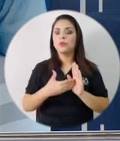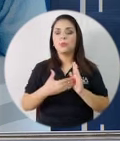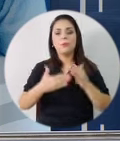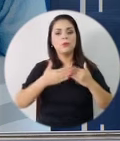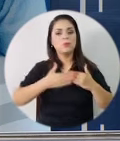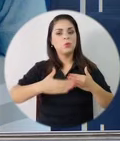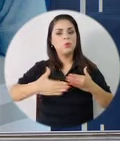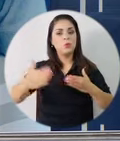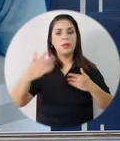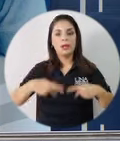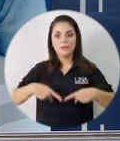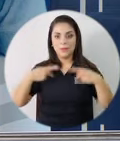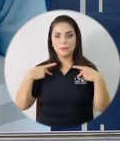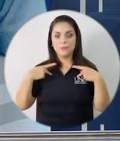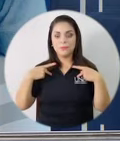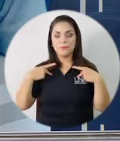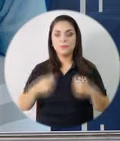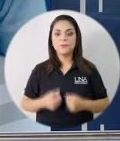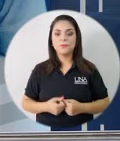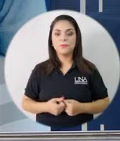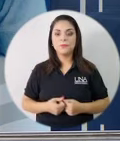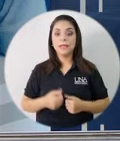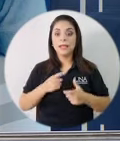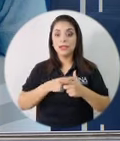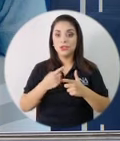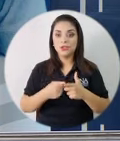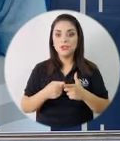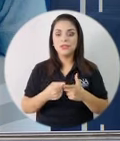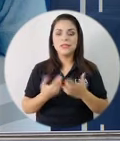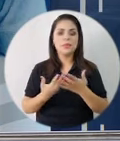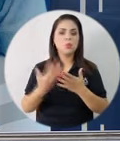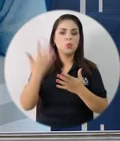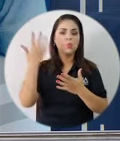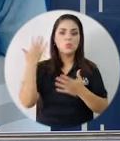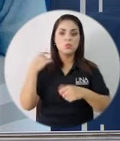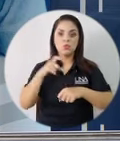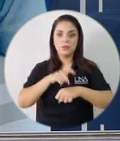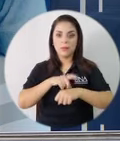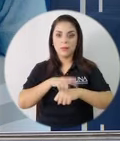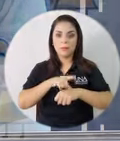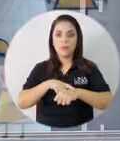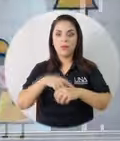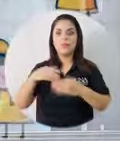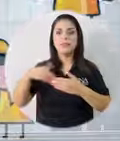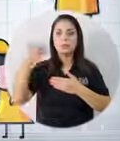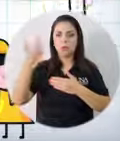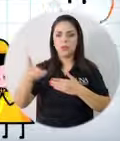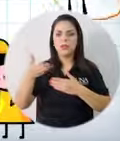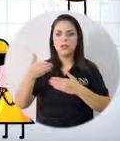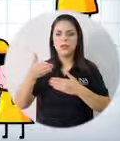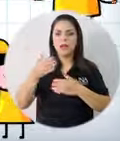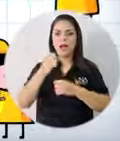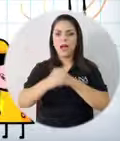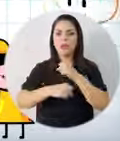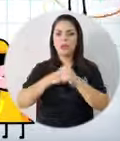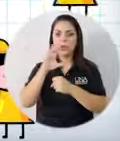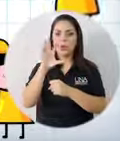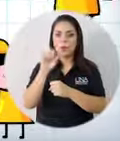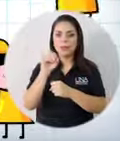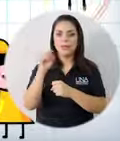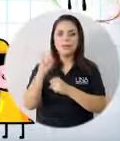vida. Entonces, desde ya hace mucho tiempo, desde después de la década del 50 del siglo